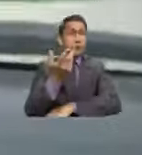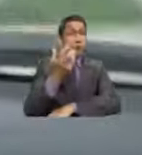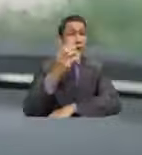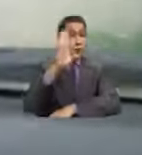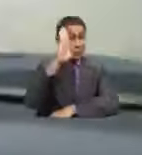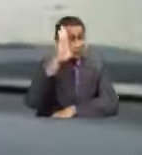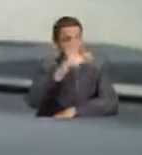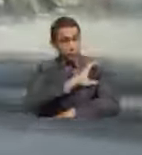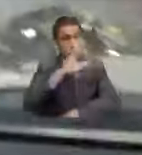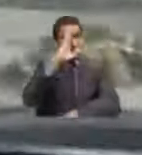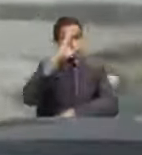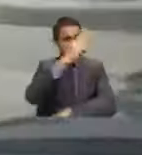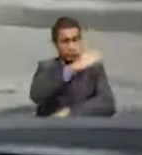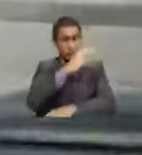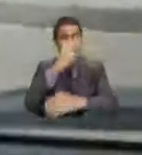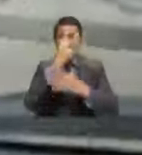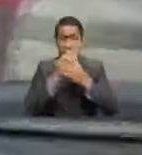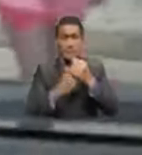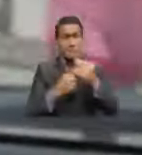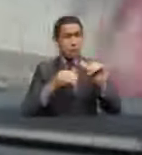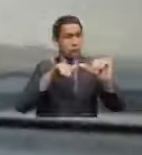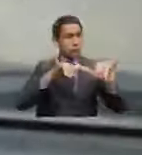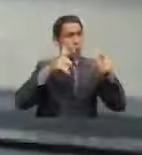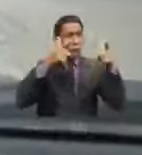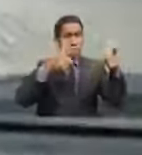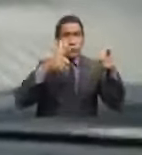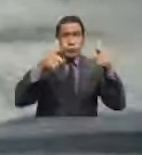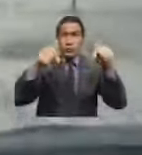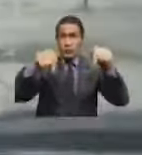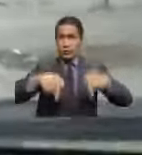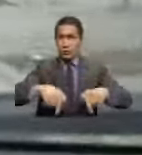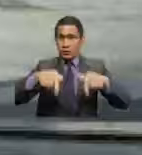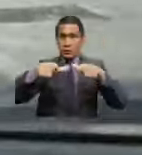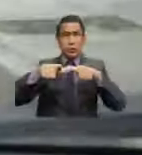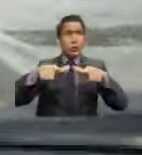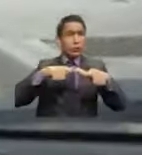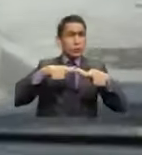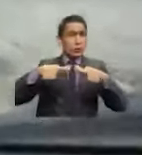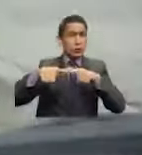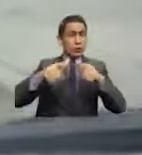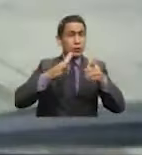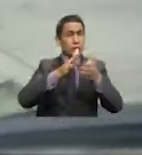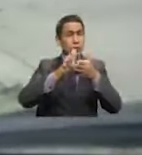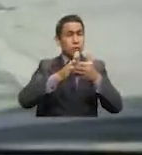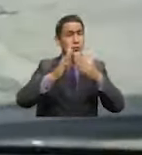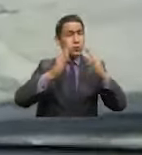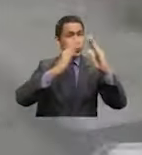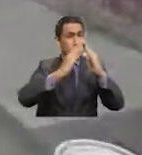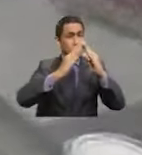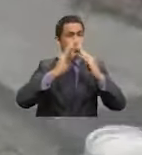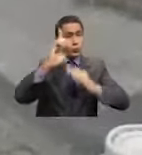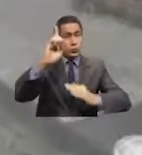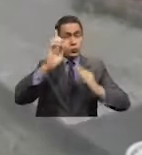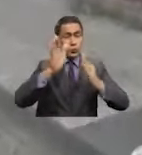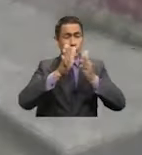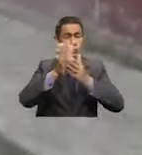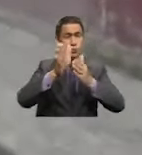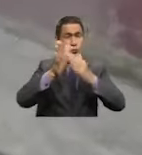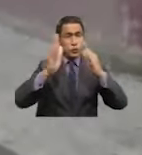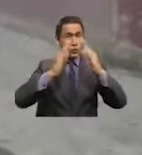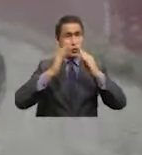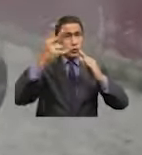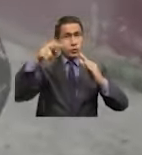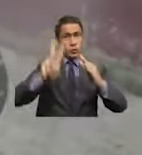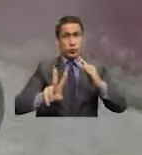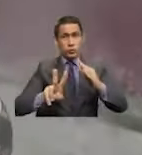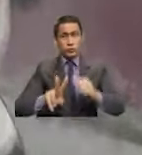caso militares y policías que intervinieron a Socio Vivienda 1 y Socio Vivienda 2. Yo tengo 10 años viviendo aquí y no me ha pasado